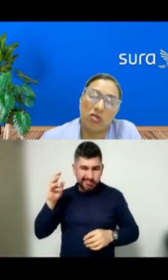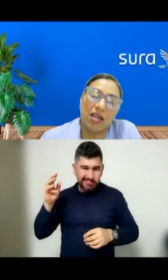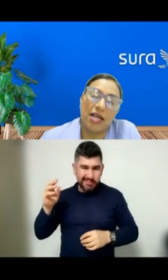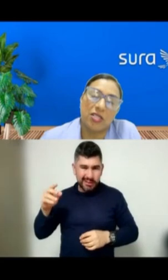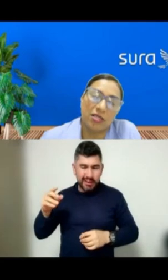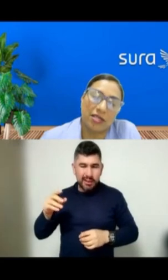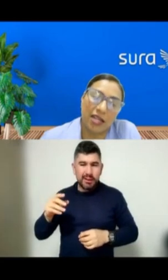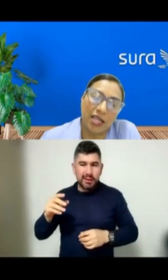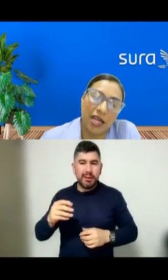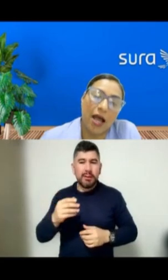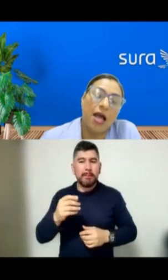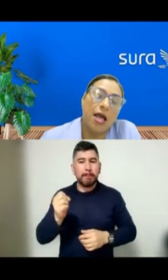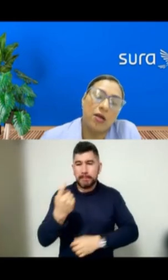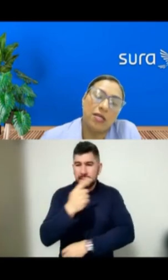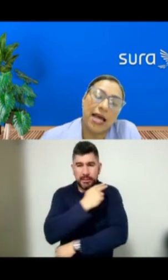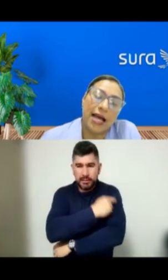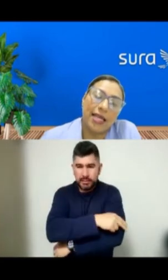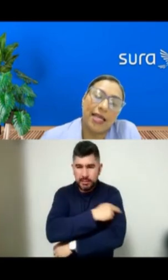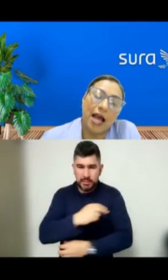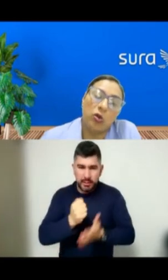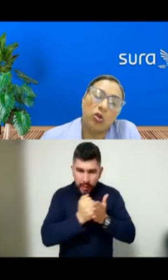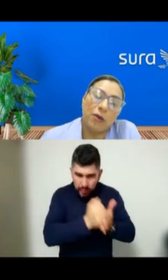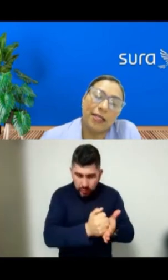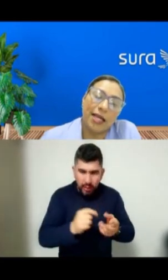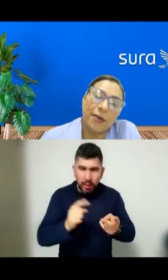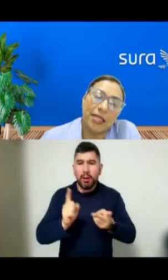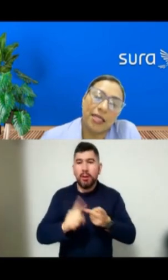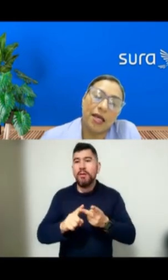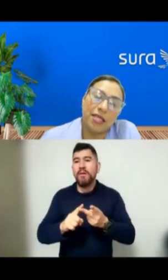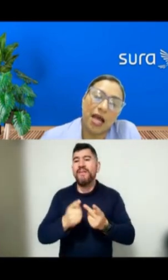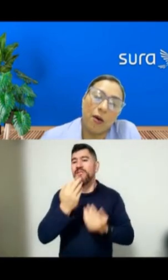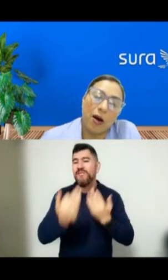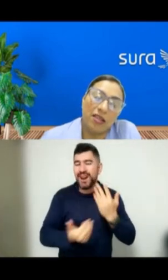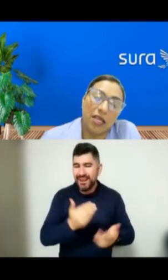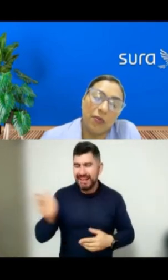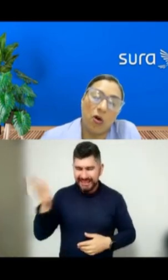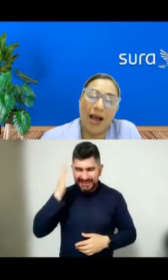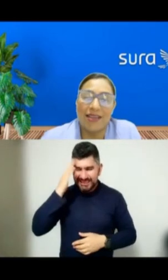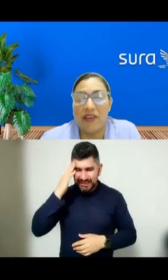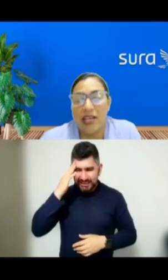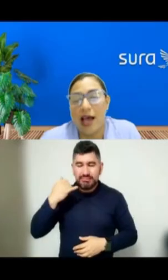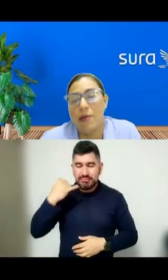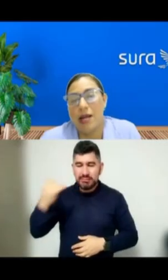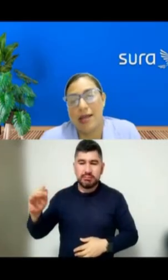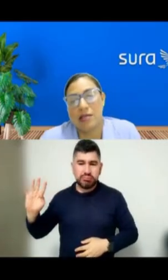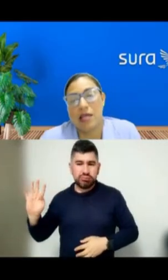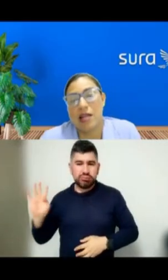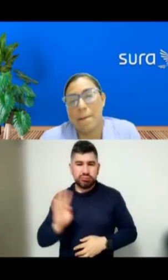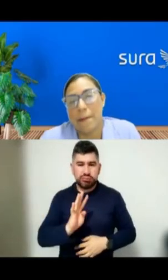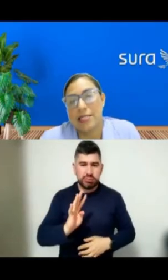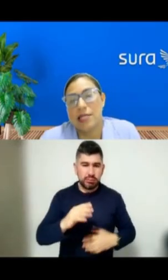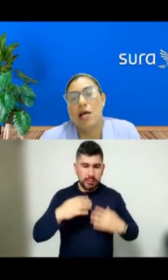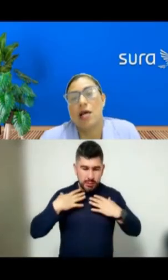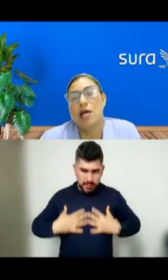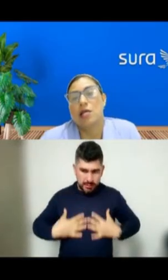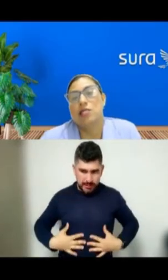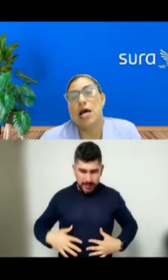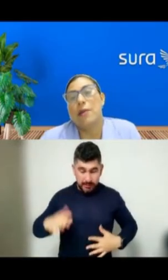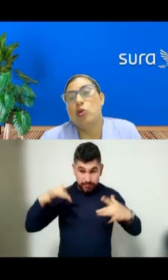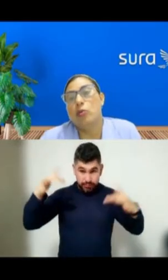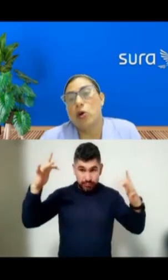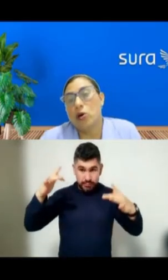fuego o de evacuación en caso que se requiera. Entonces aquí automáticamente llamo, activo a esa brigada de emergencia de la